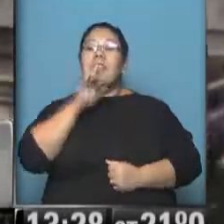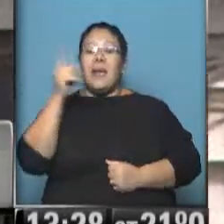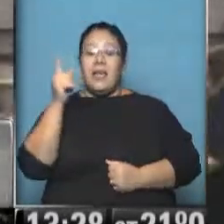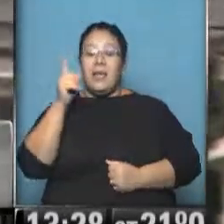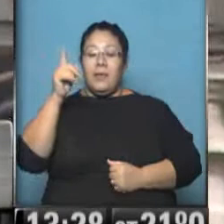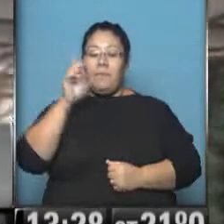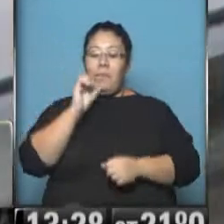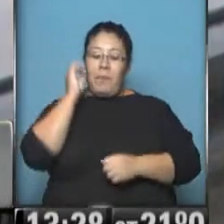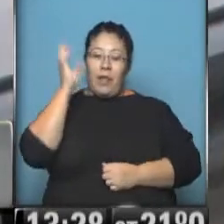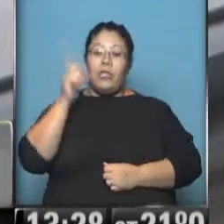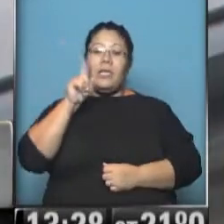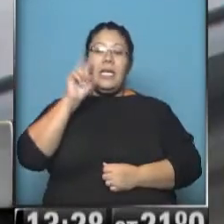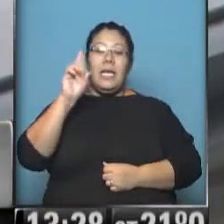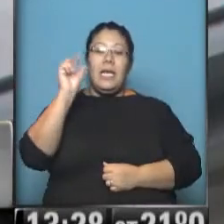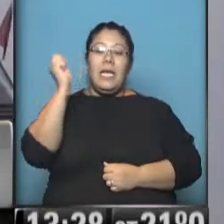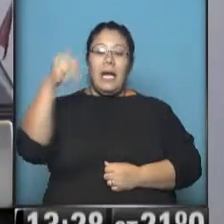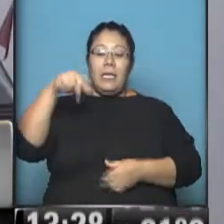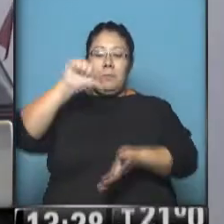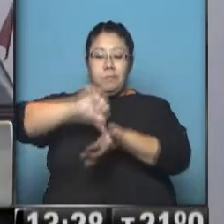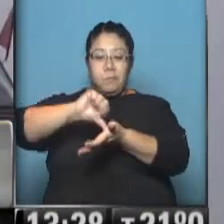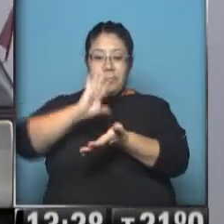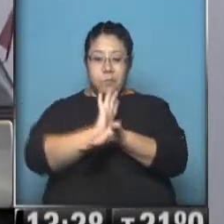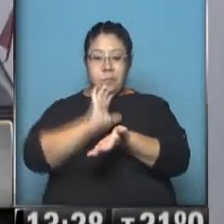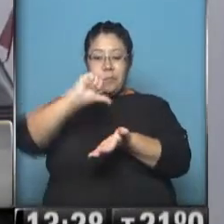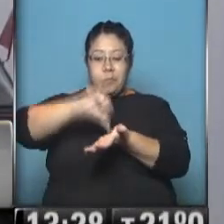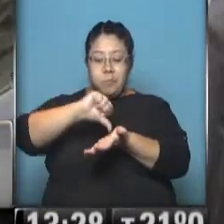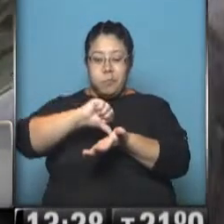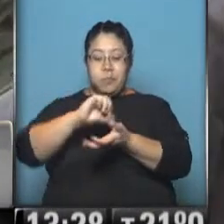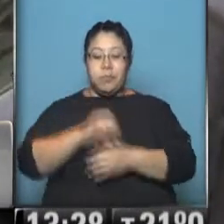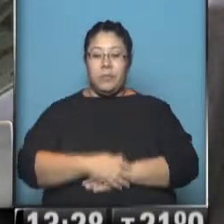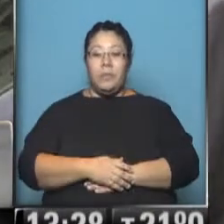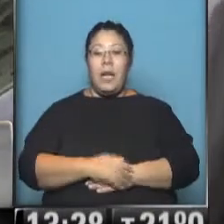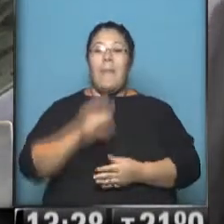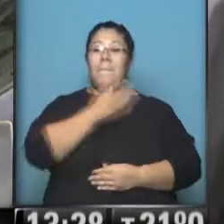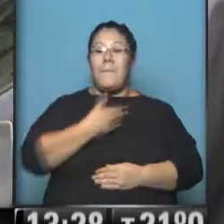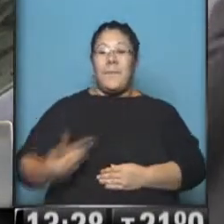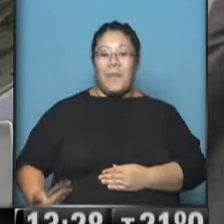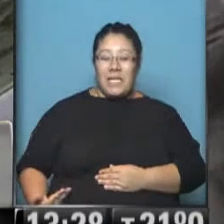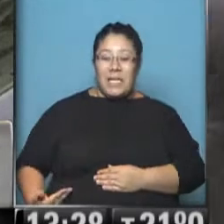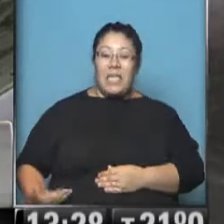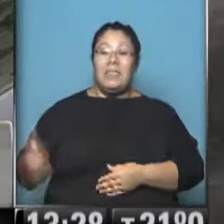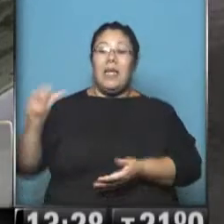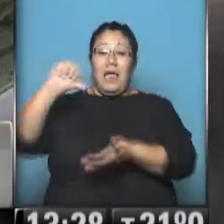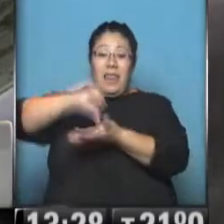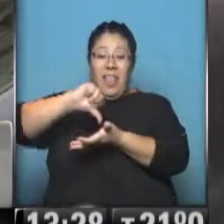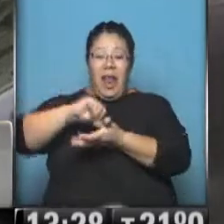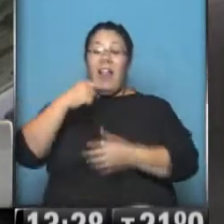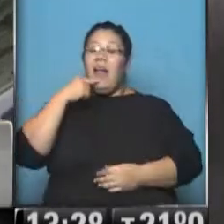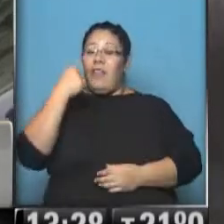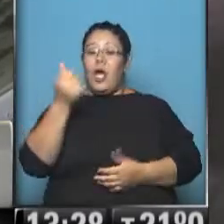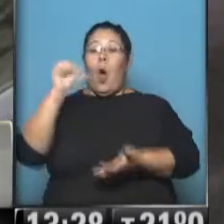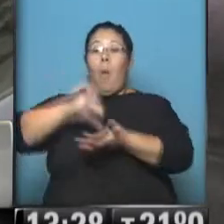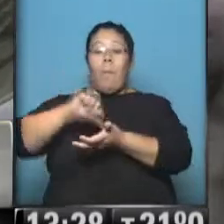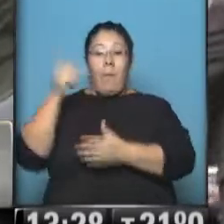progreso considerable en las negociaciones nucleares. Más cauteloso, el presidente iraní Hassan Rouhani señaló que su país está dispuesto